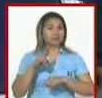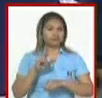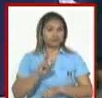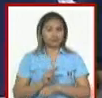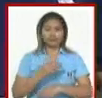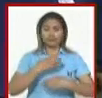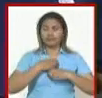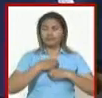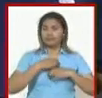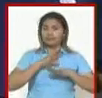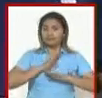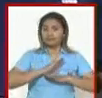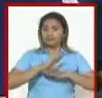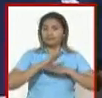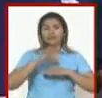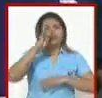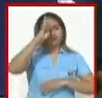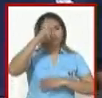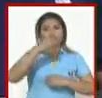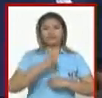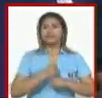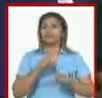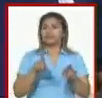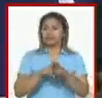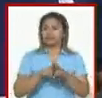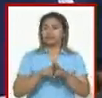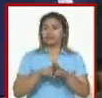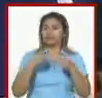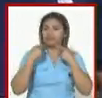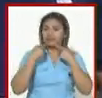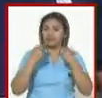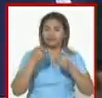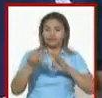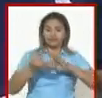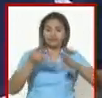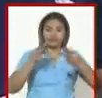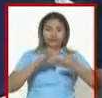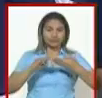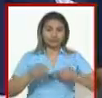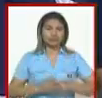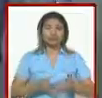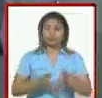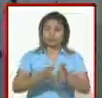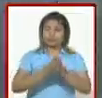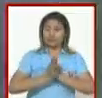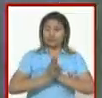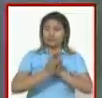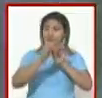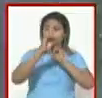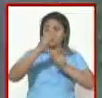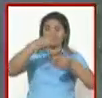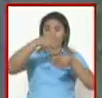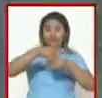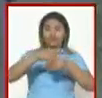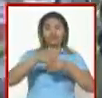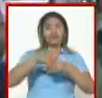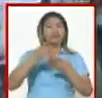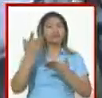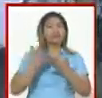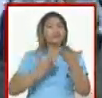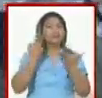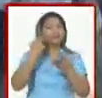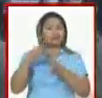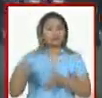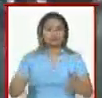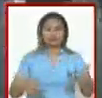fácil de protesta pacífica creativa y que lo mismo se va a manifestar en esa fecha lo que le pedimos al ibex que respeten nuestro voto lo que van a